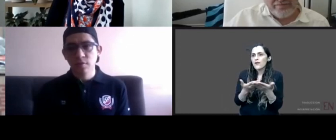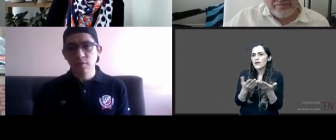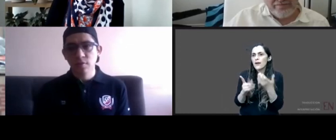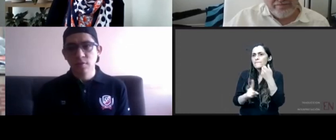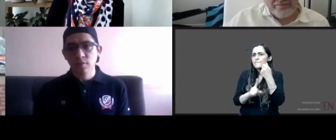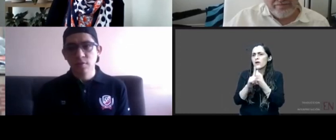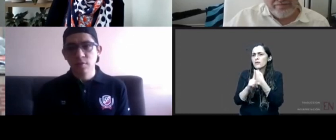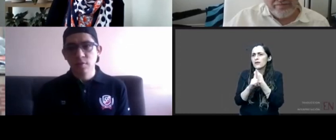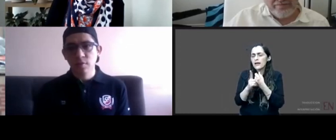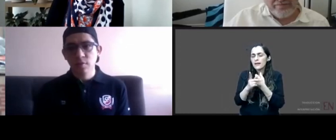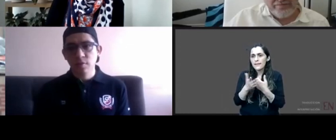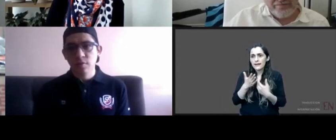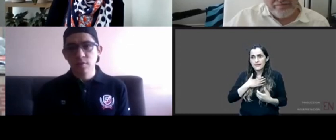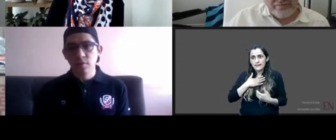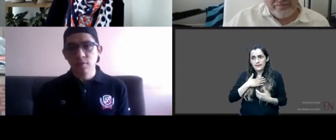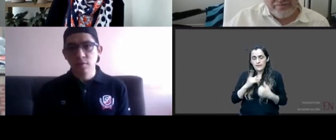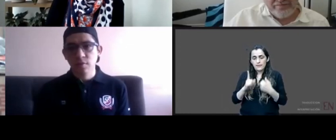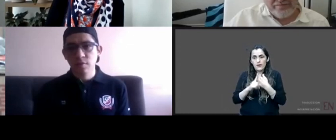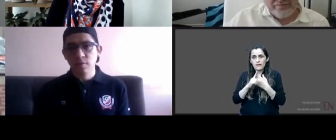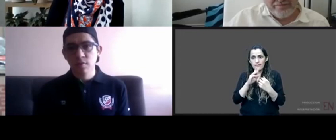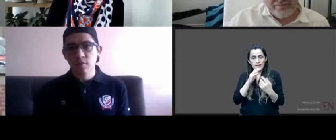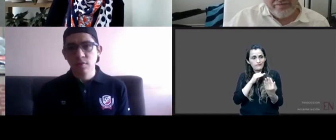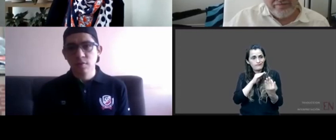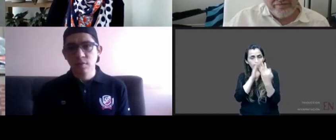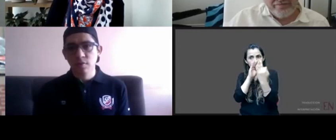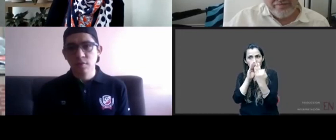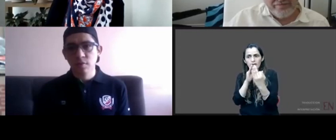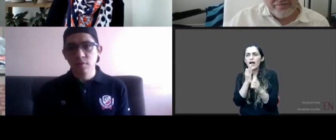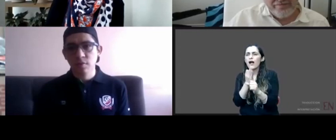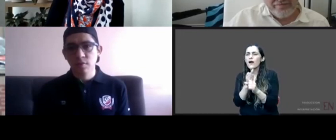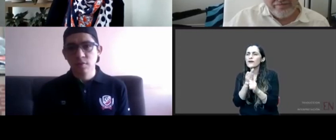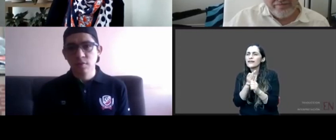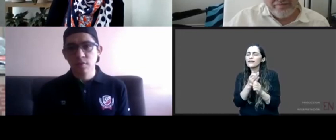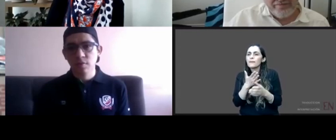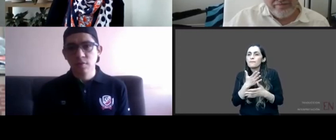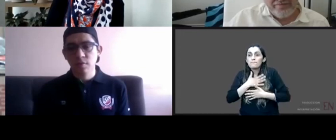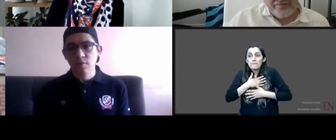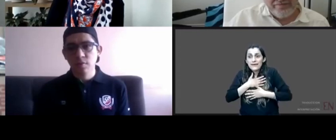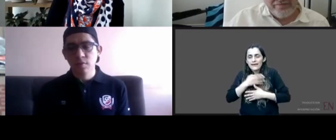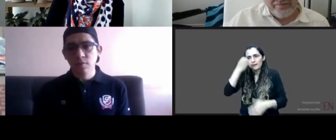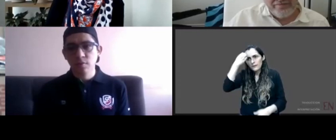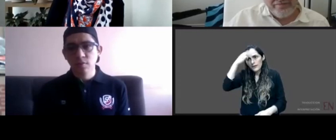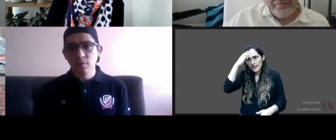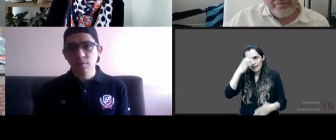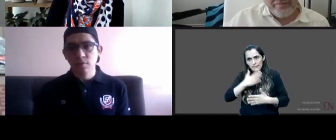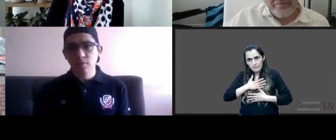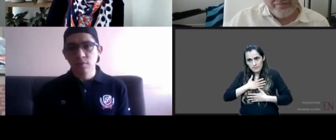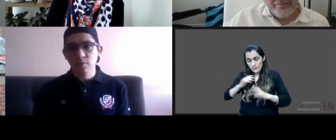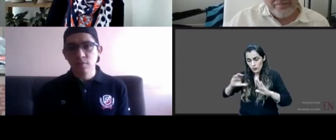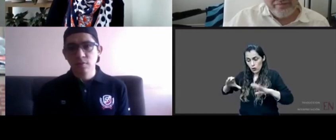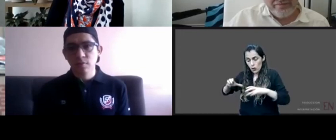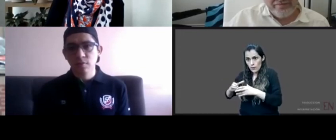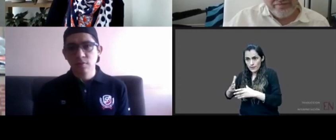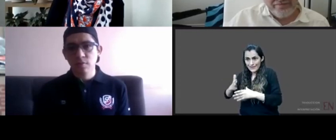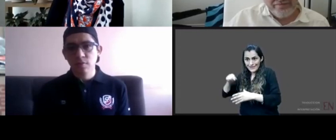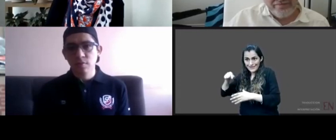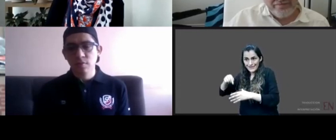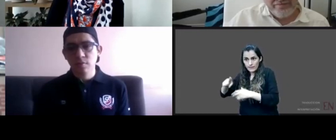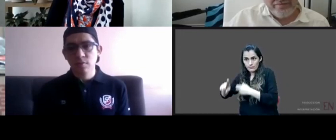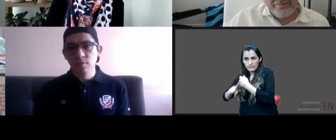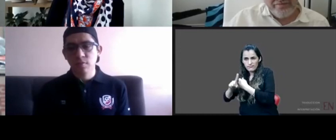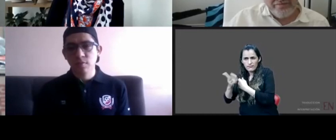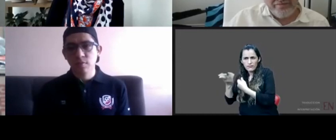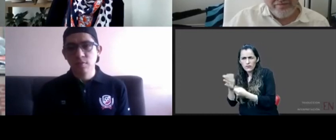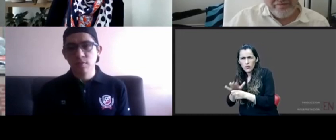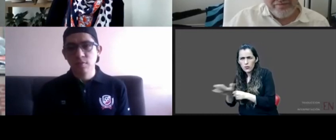enfrentamos desde que estamos, en mi caso, desde mi experiencia, desde mi comunidad. O sea, llegan